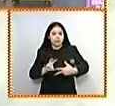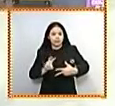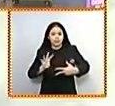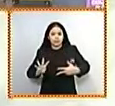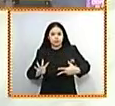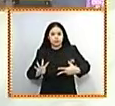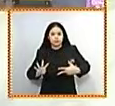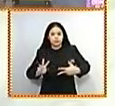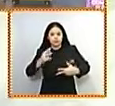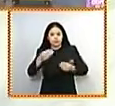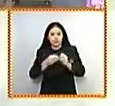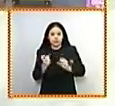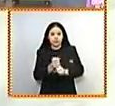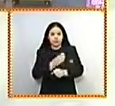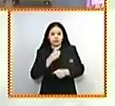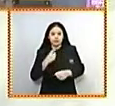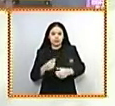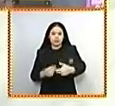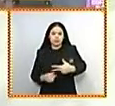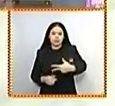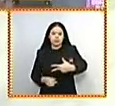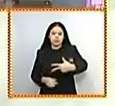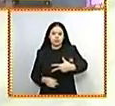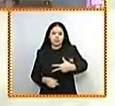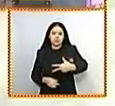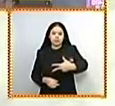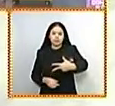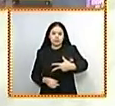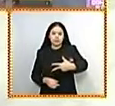74. Tercer y decisivo número.